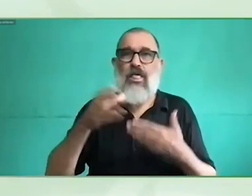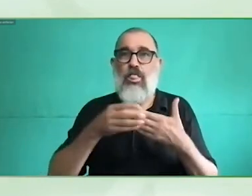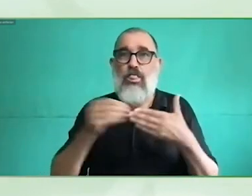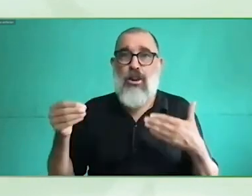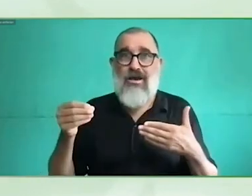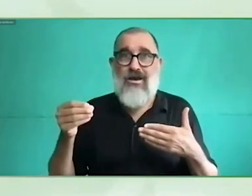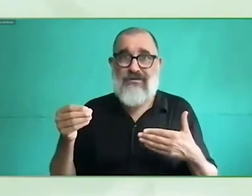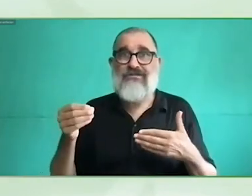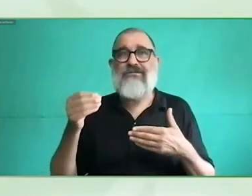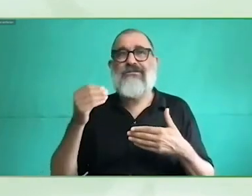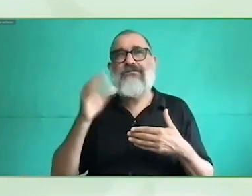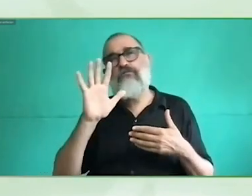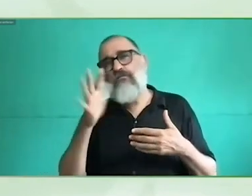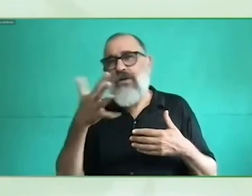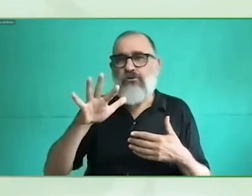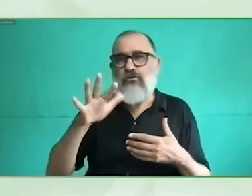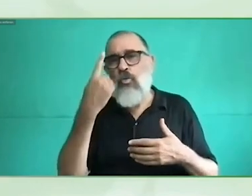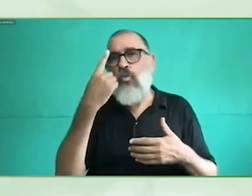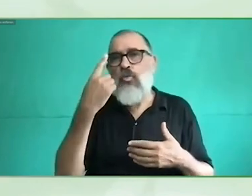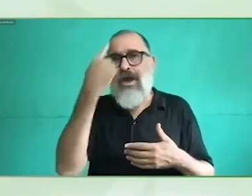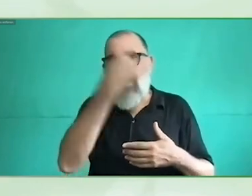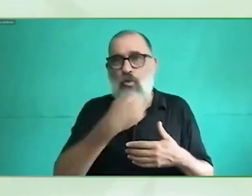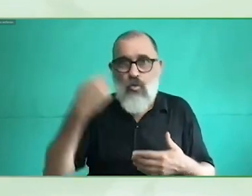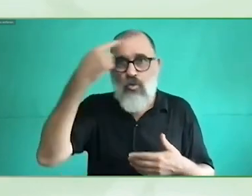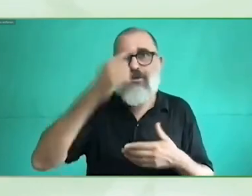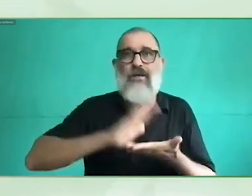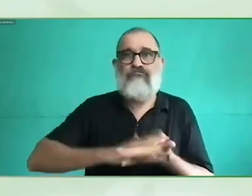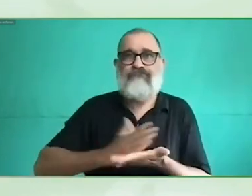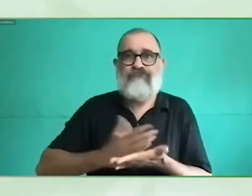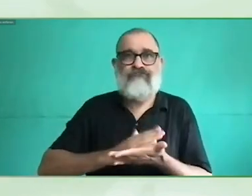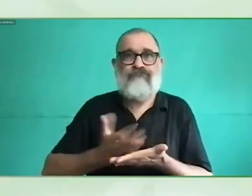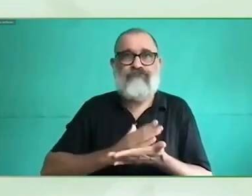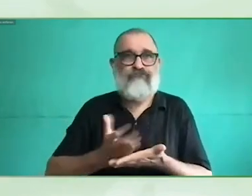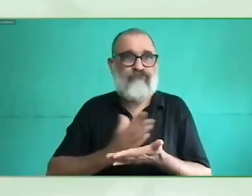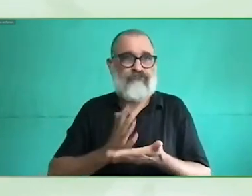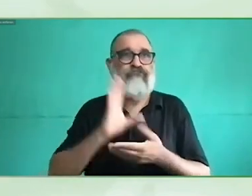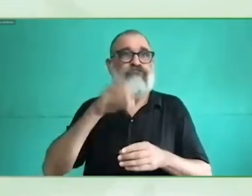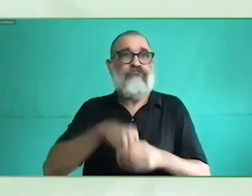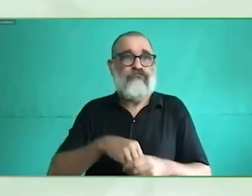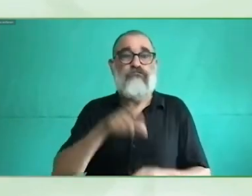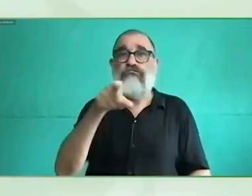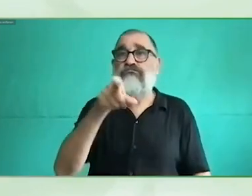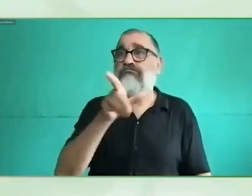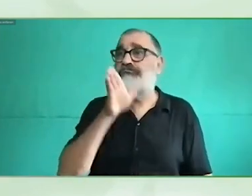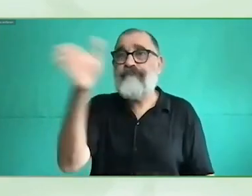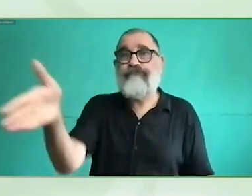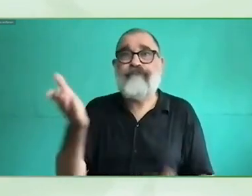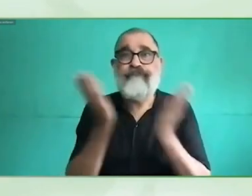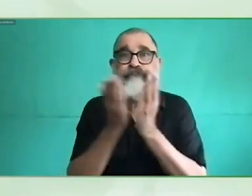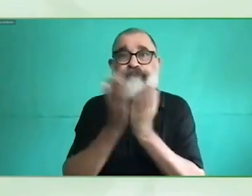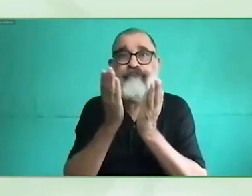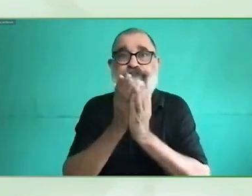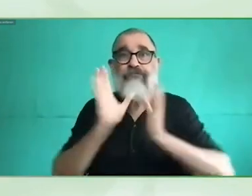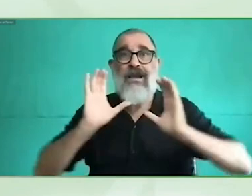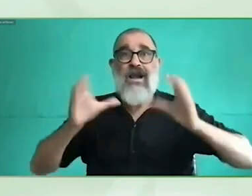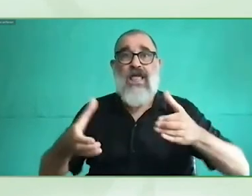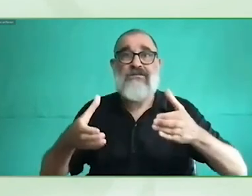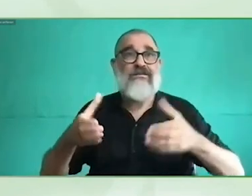pagar si los las instituciones de Educación las escuelas los colegios